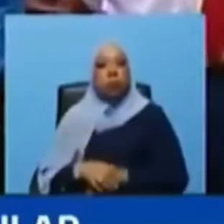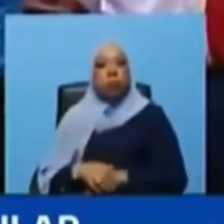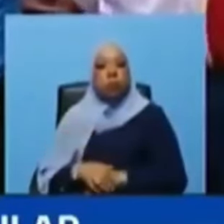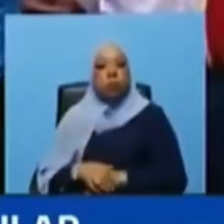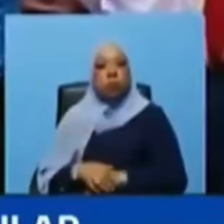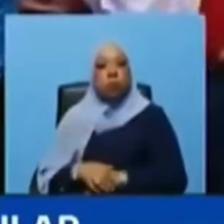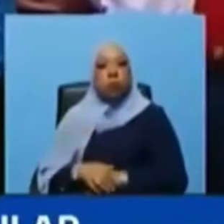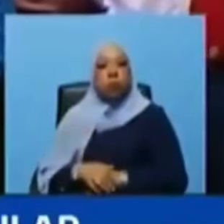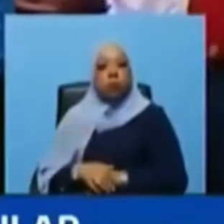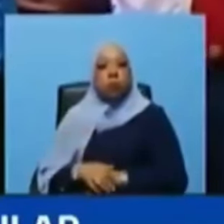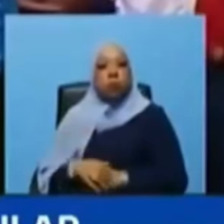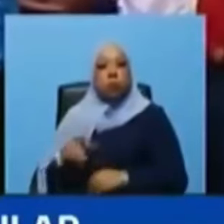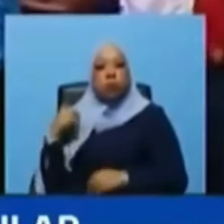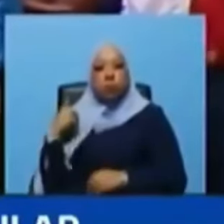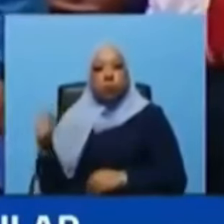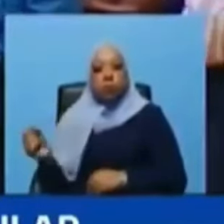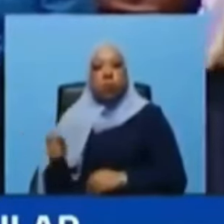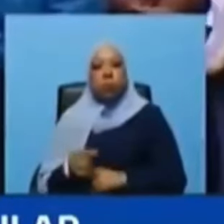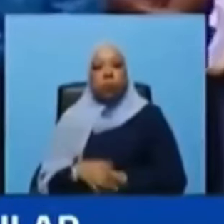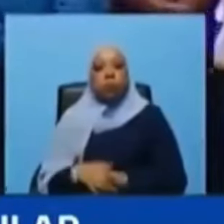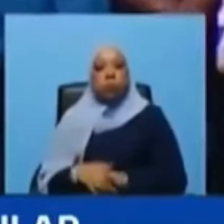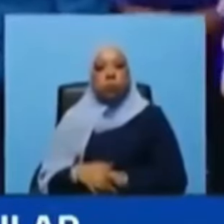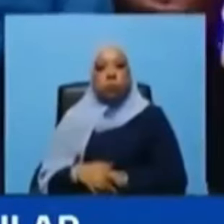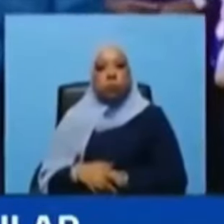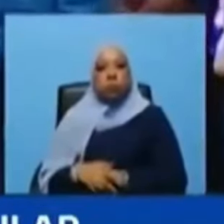Y yo no voy.